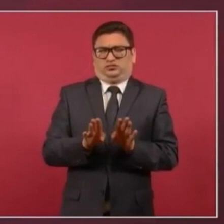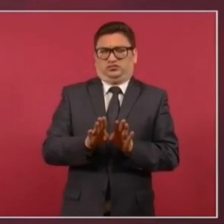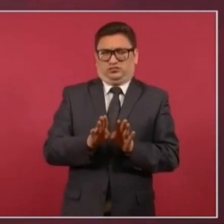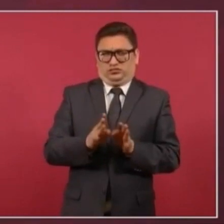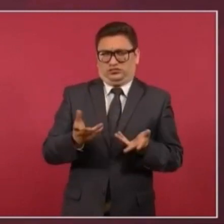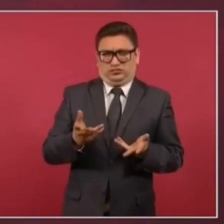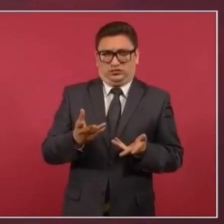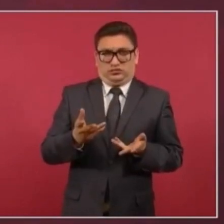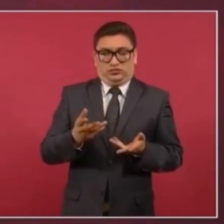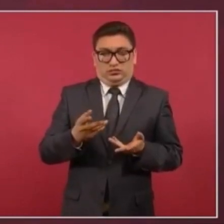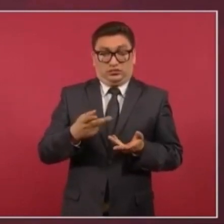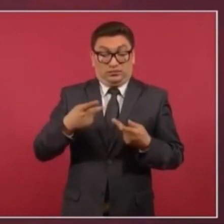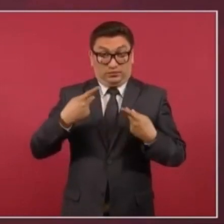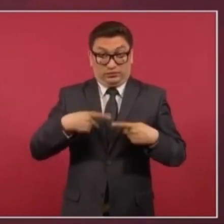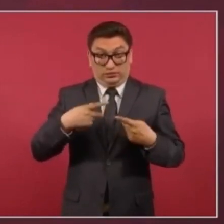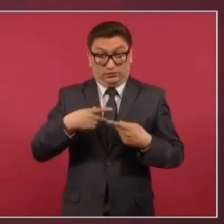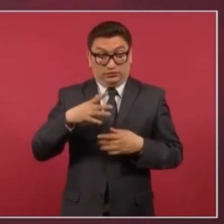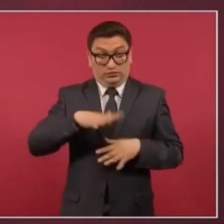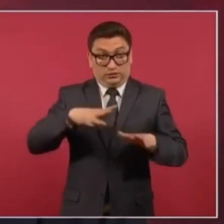México fuese